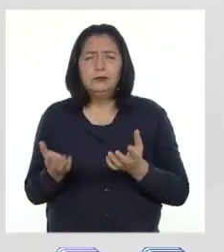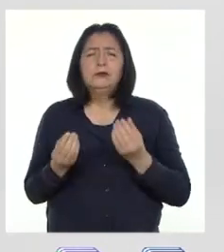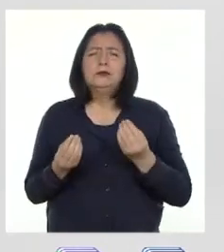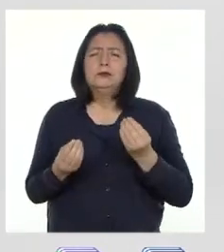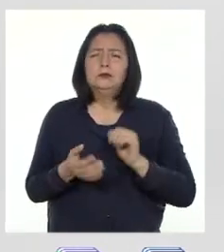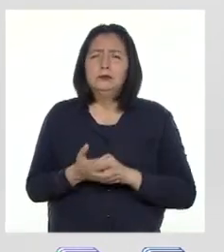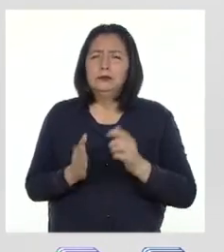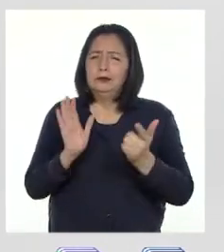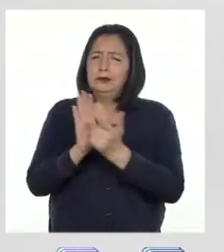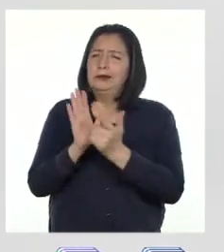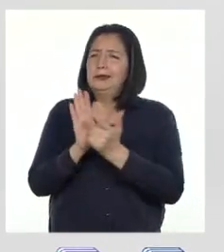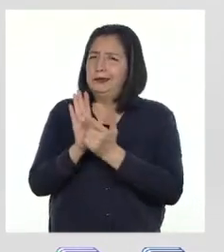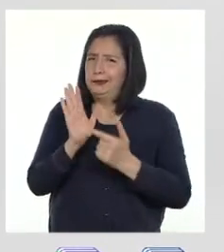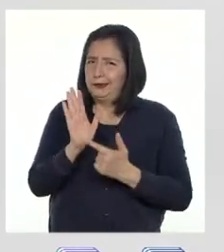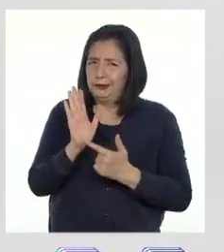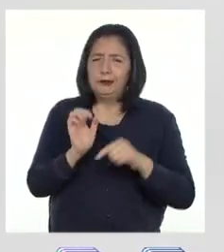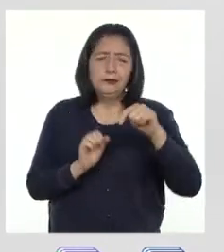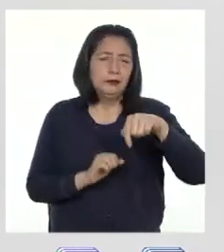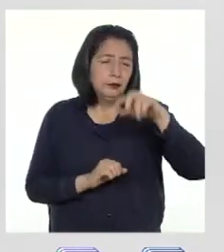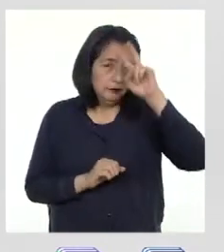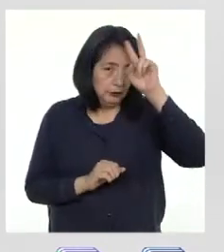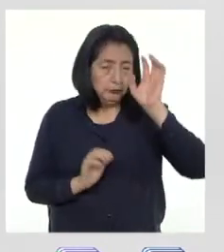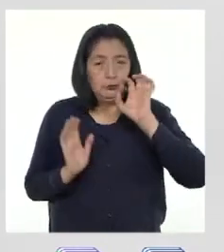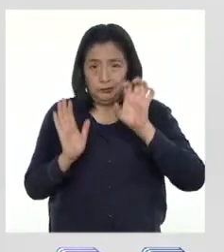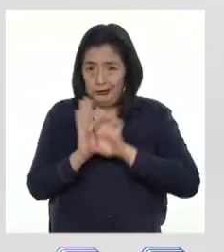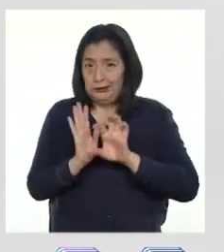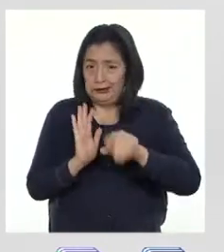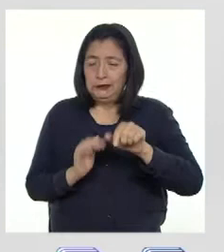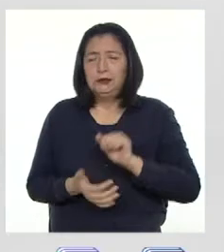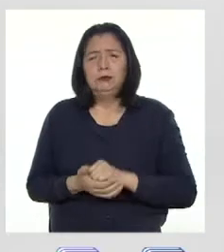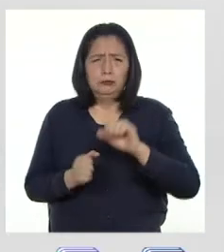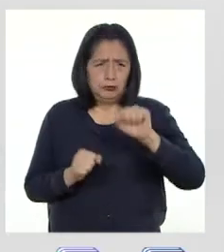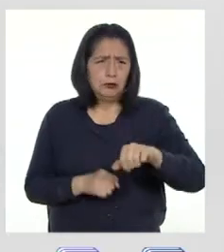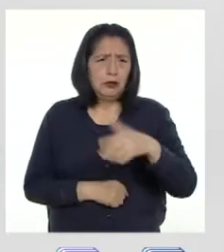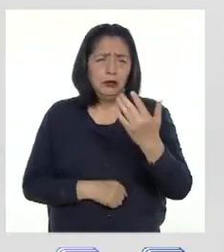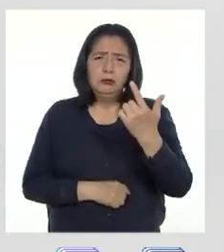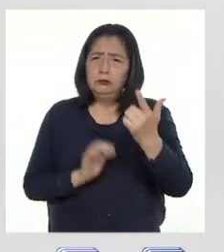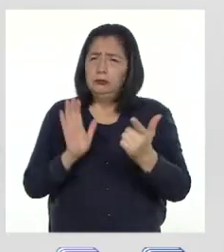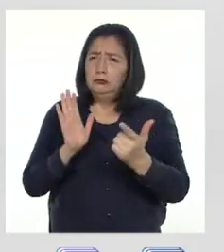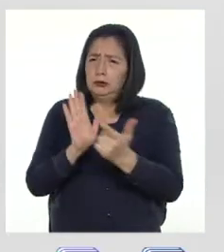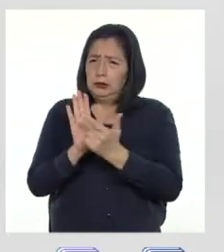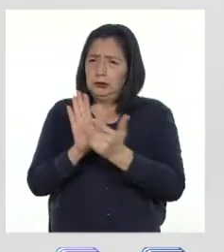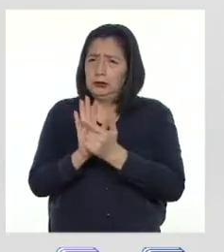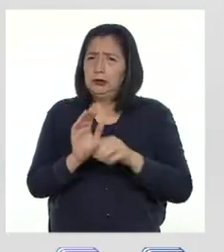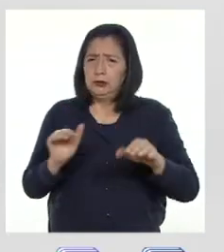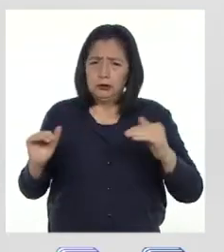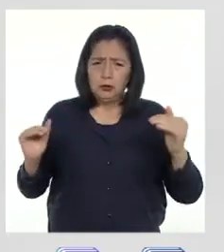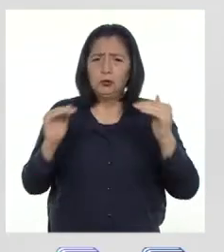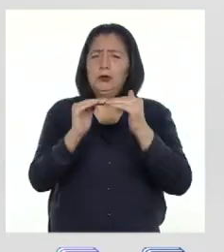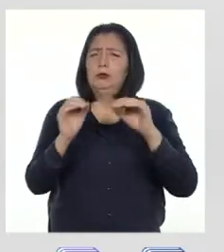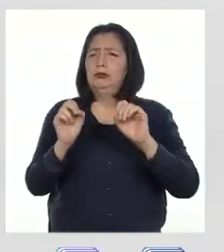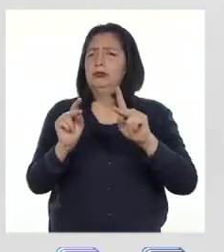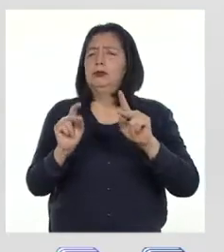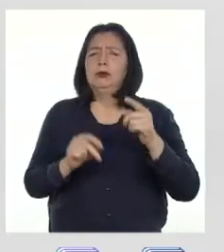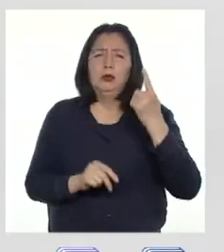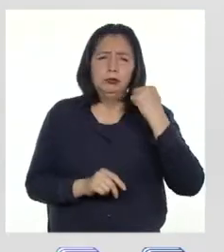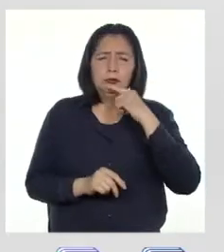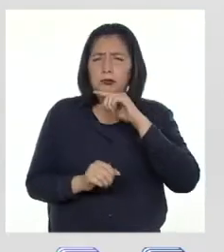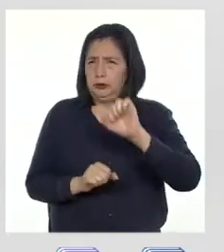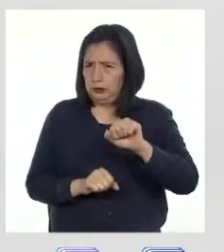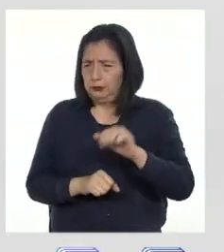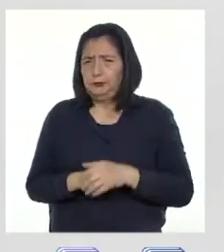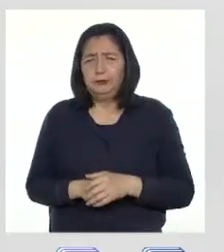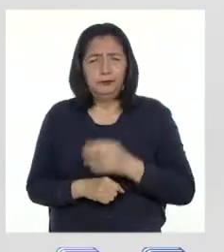a través de las leyes. En nuestro país, por ejemplo, existe una ley de igualdad de oportunidades entre mujeres y